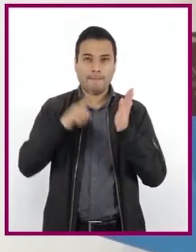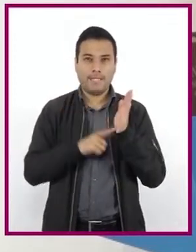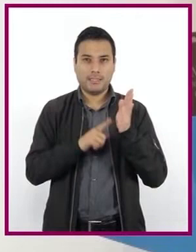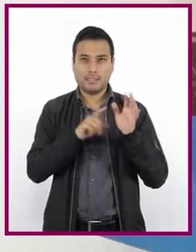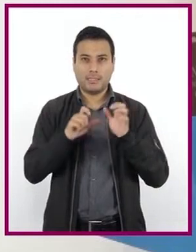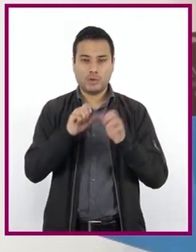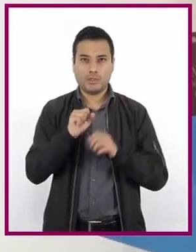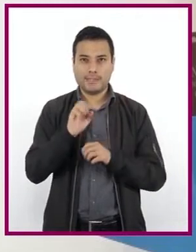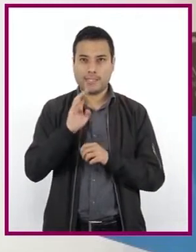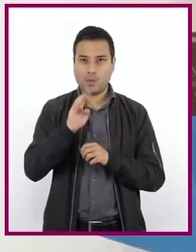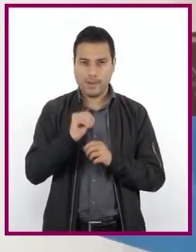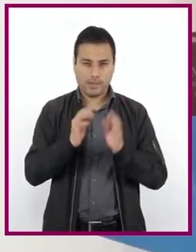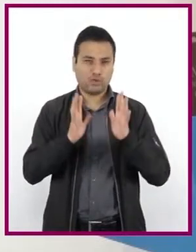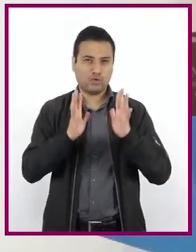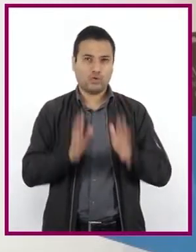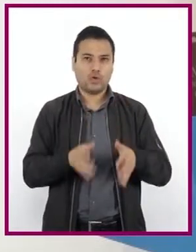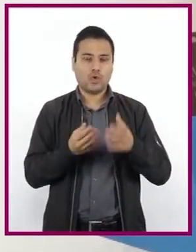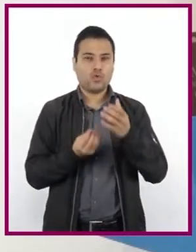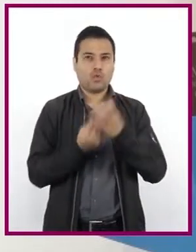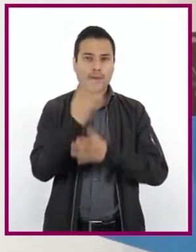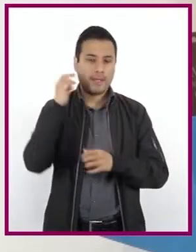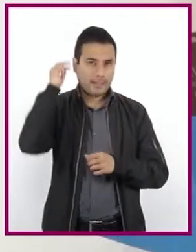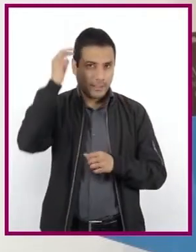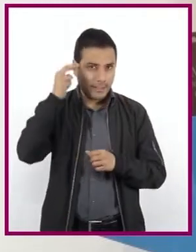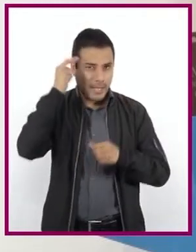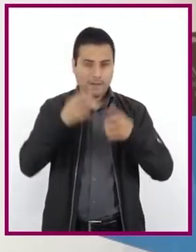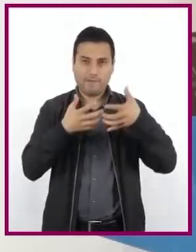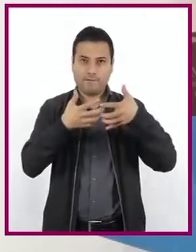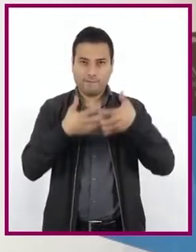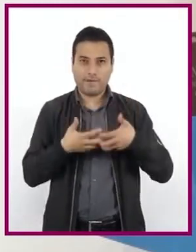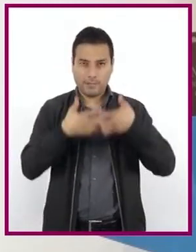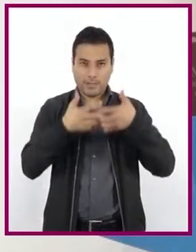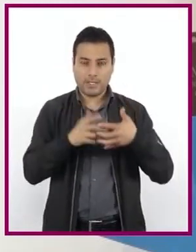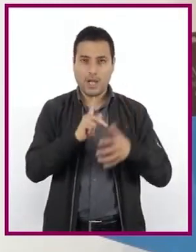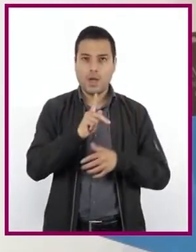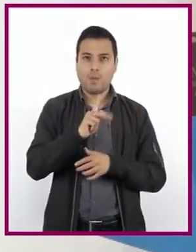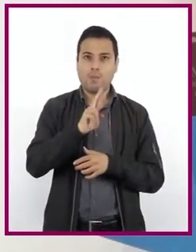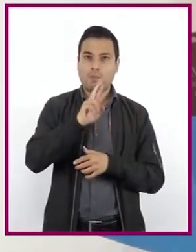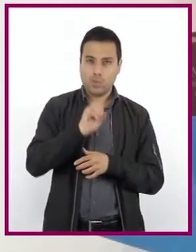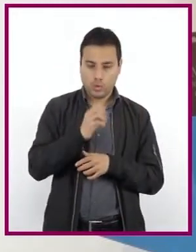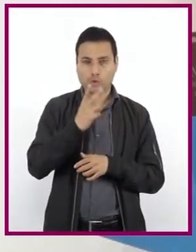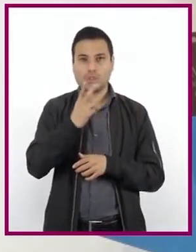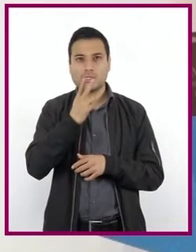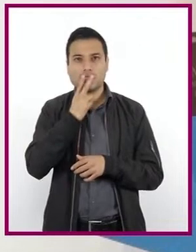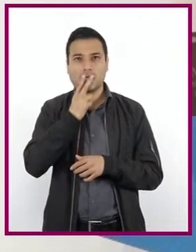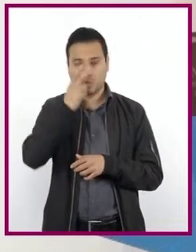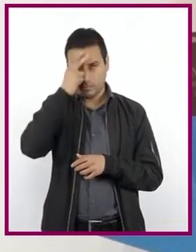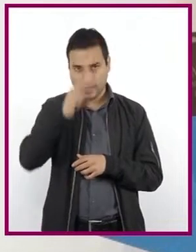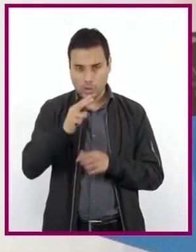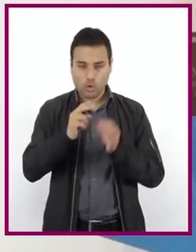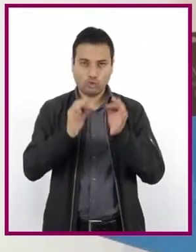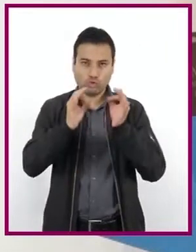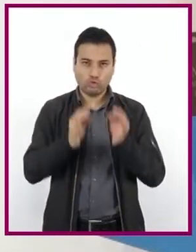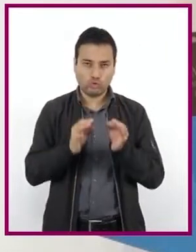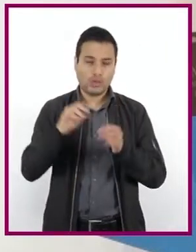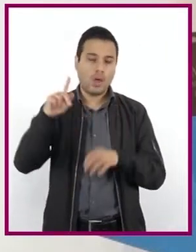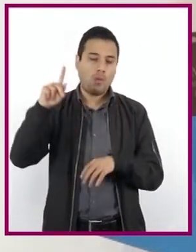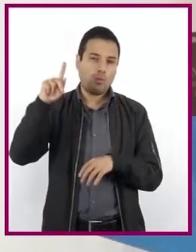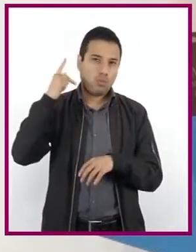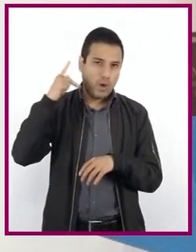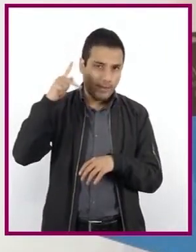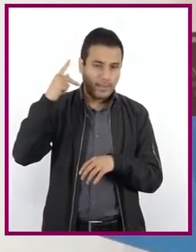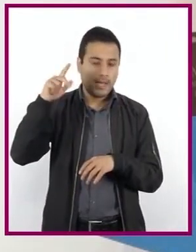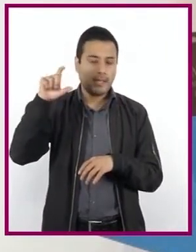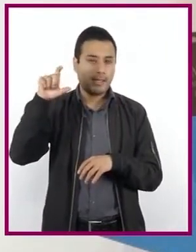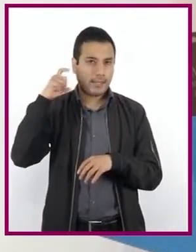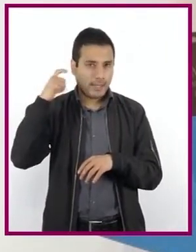1769 la Real Fábrica de Puros y Cigarros de México, y se crearon las de Puebla,